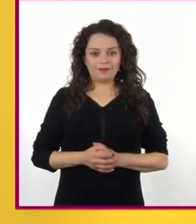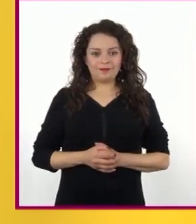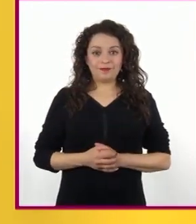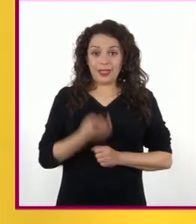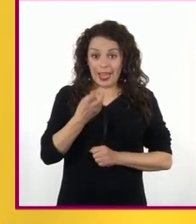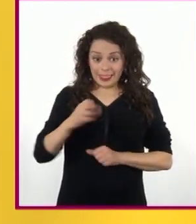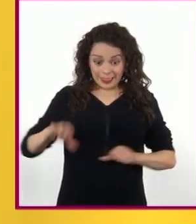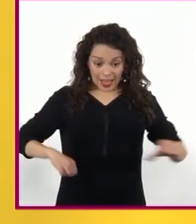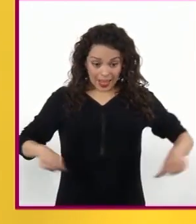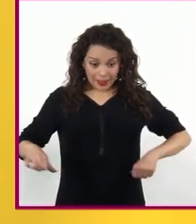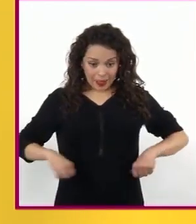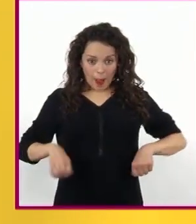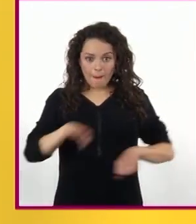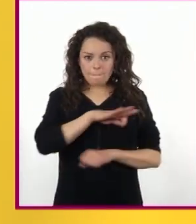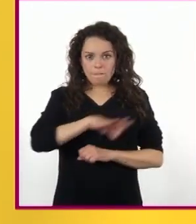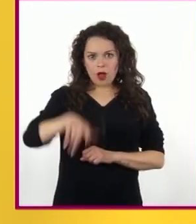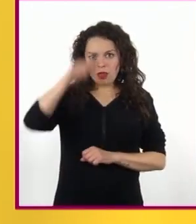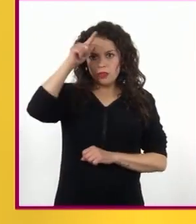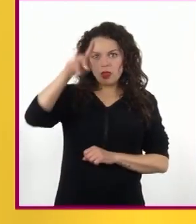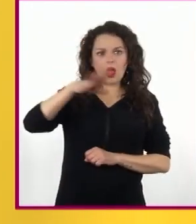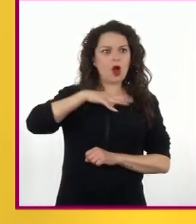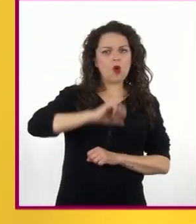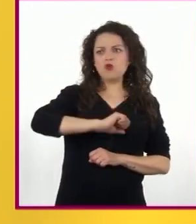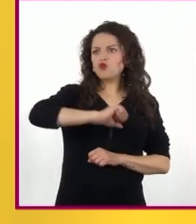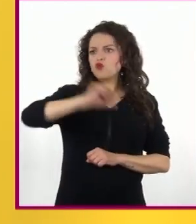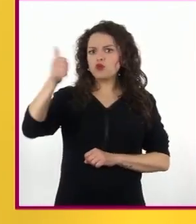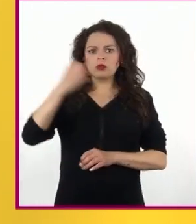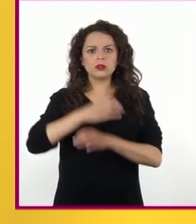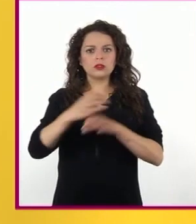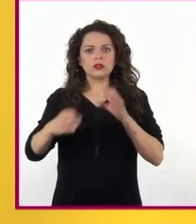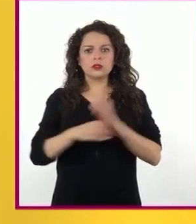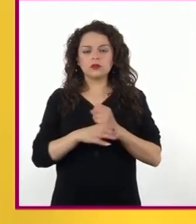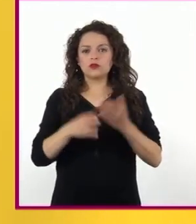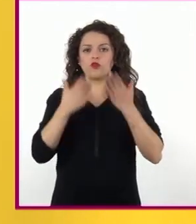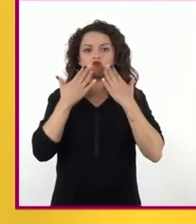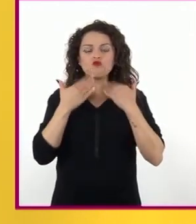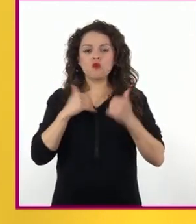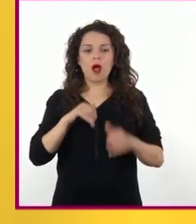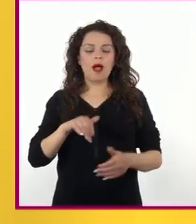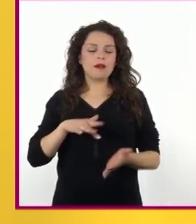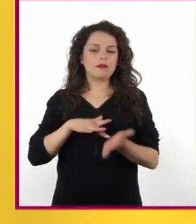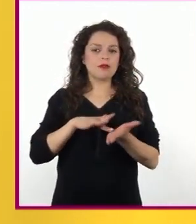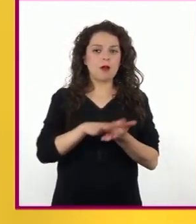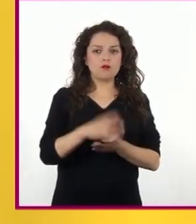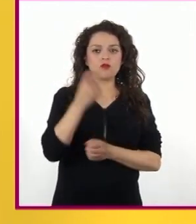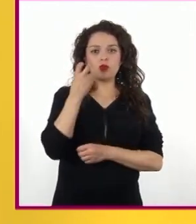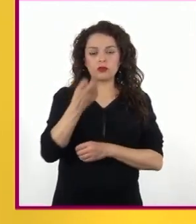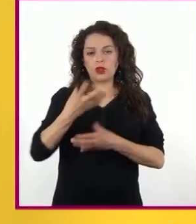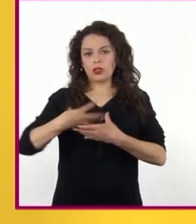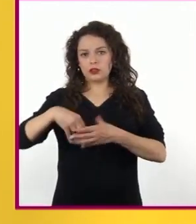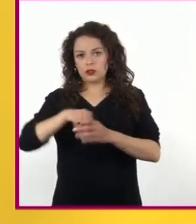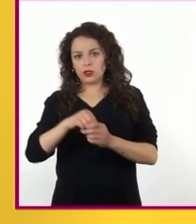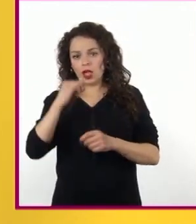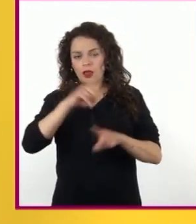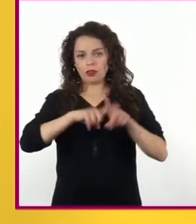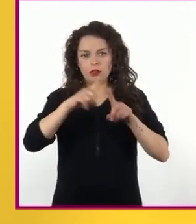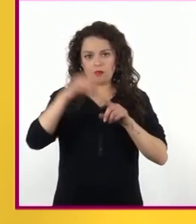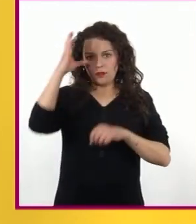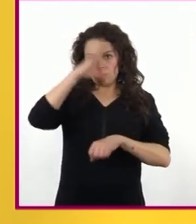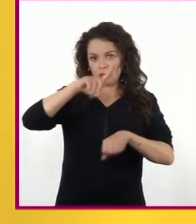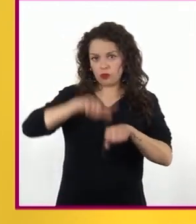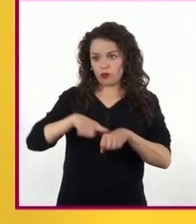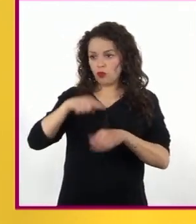actividad, pueden identificar otras situaciones que desfavorecen la inclusión y la interculturalidad en sus espacios de convivencia,